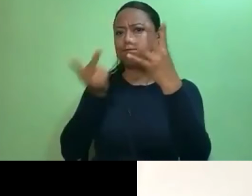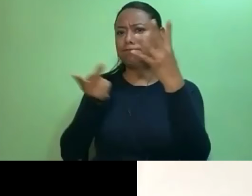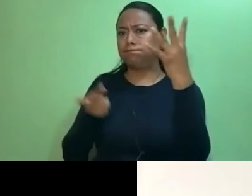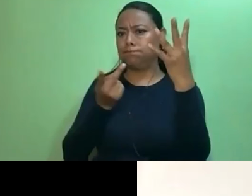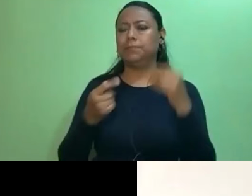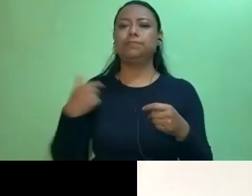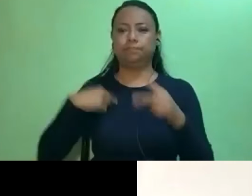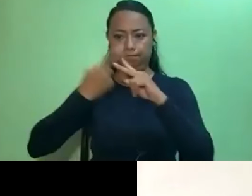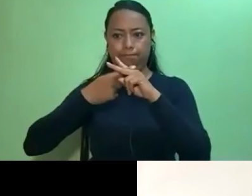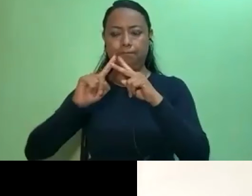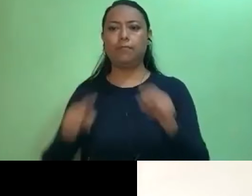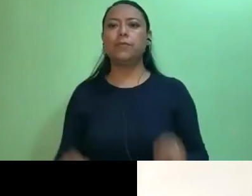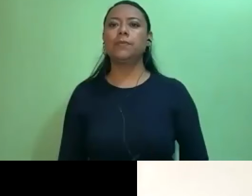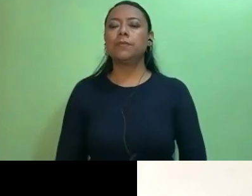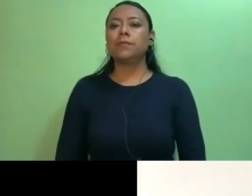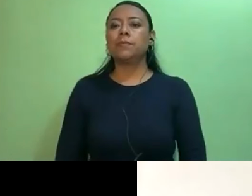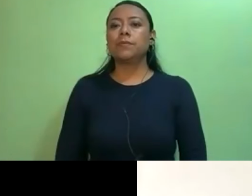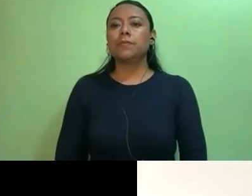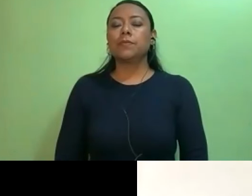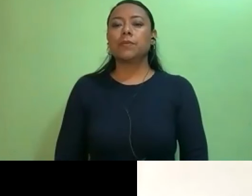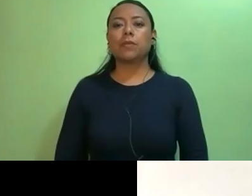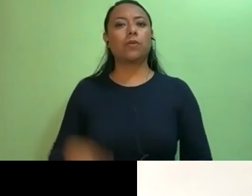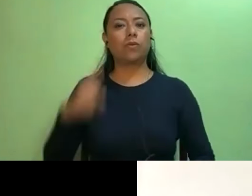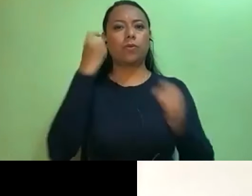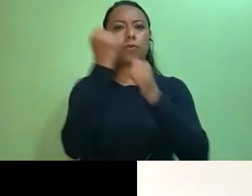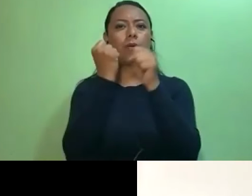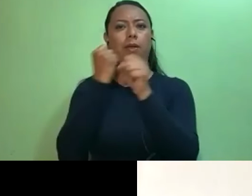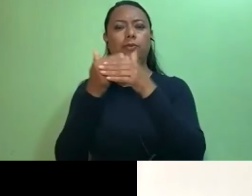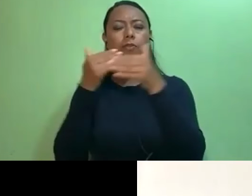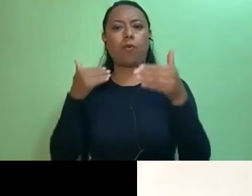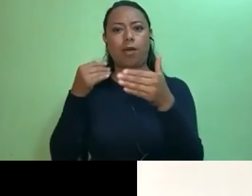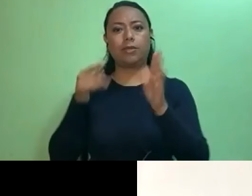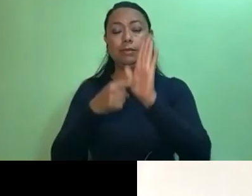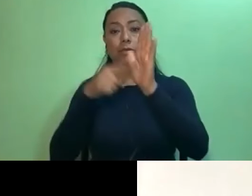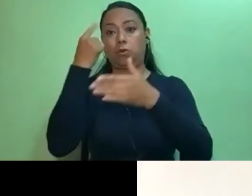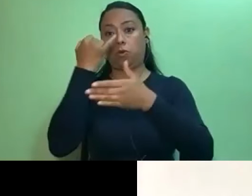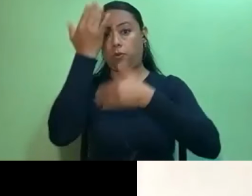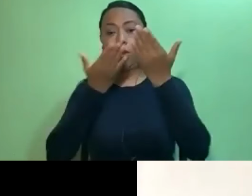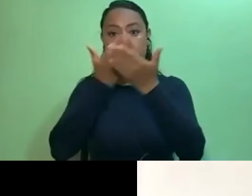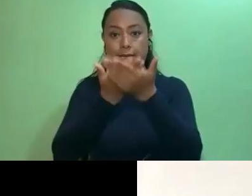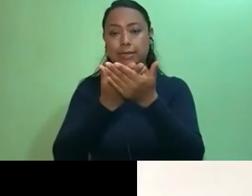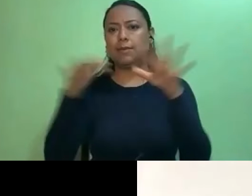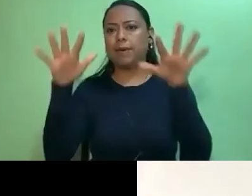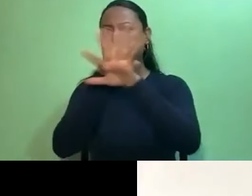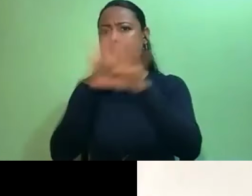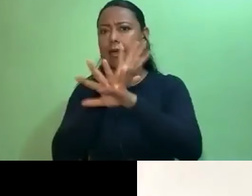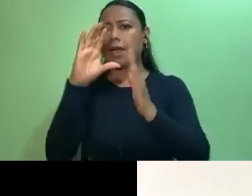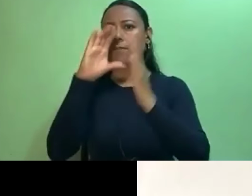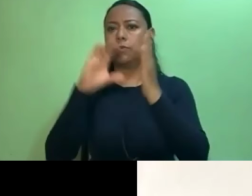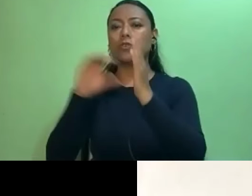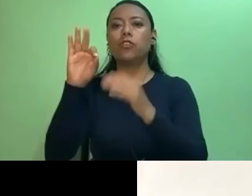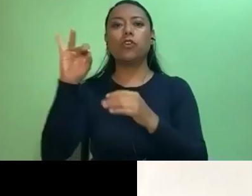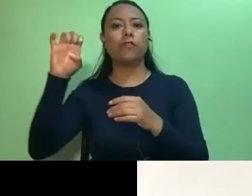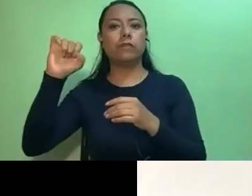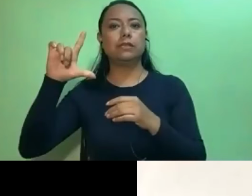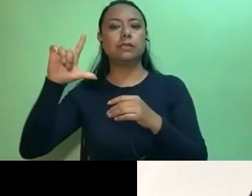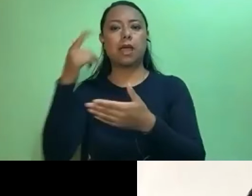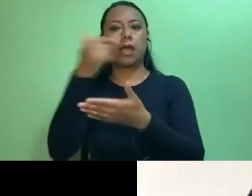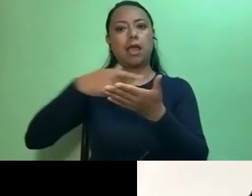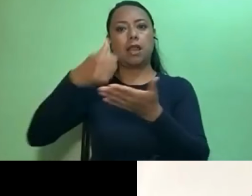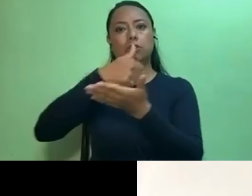Comienzo. Considerando que el año pasado se presentó la iniciativa de reformas al Código Fiscal de la Ciudad de México, la creación